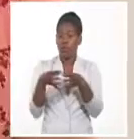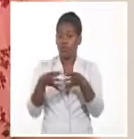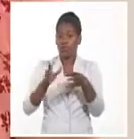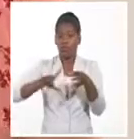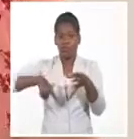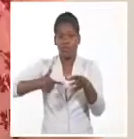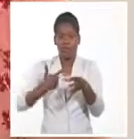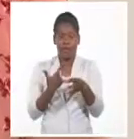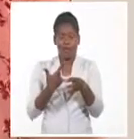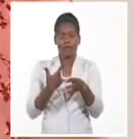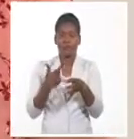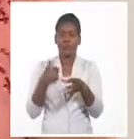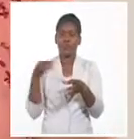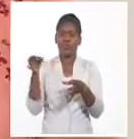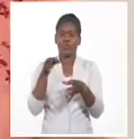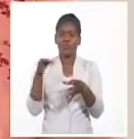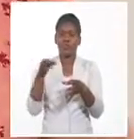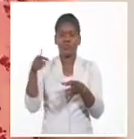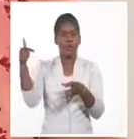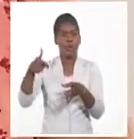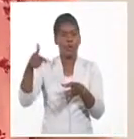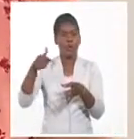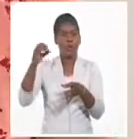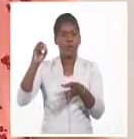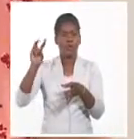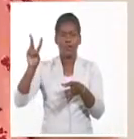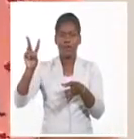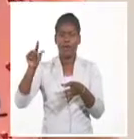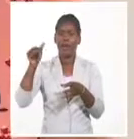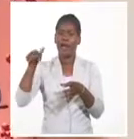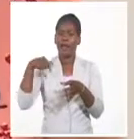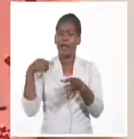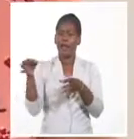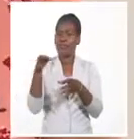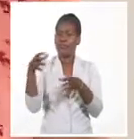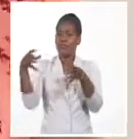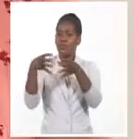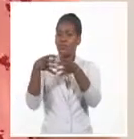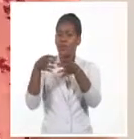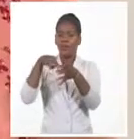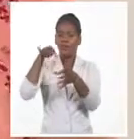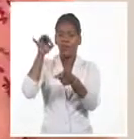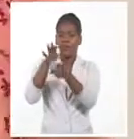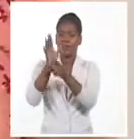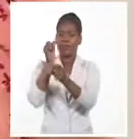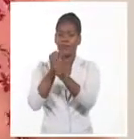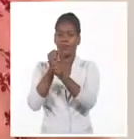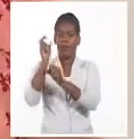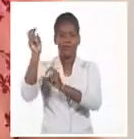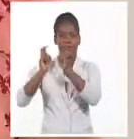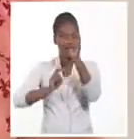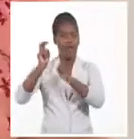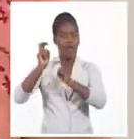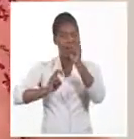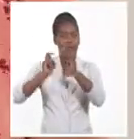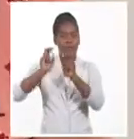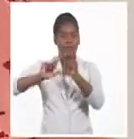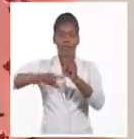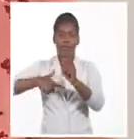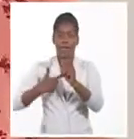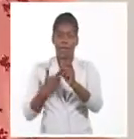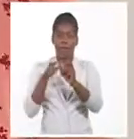municipio como Jovellanos, porque soy matancera, y fui el resultado de esa formación desde un taller, desde un grupo artístico que estaba al lado de esa casa de